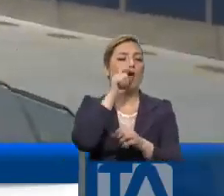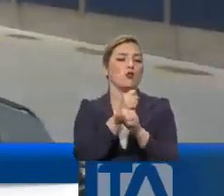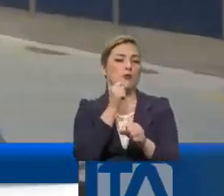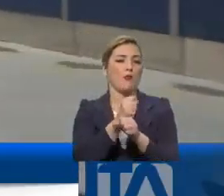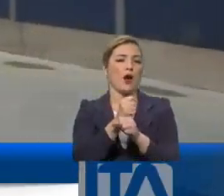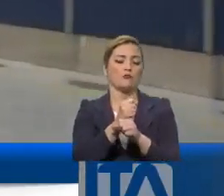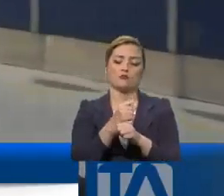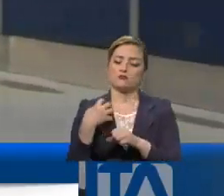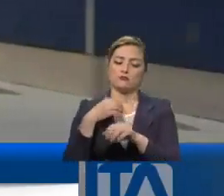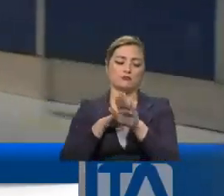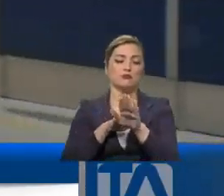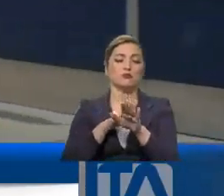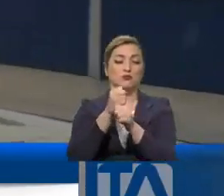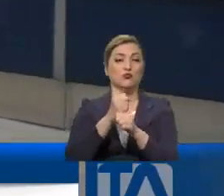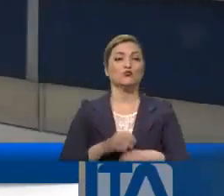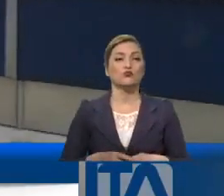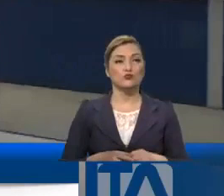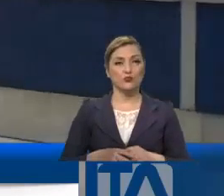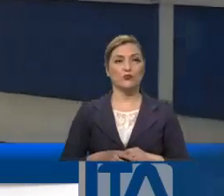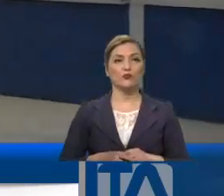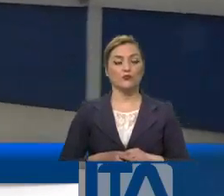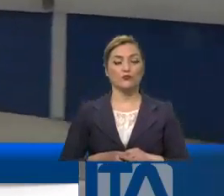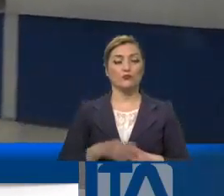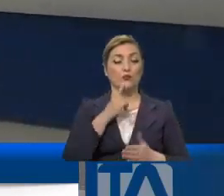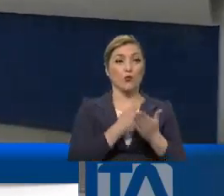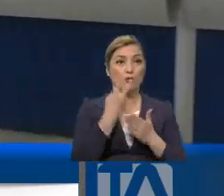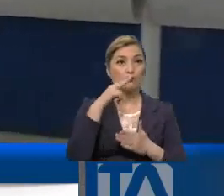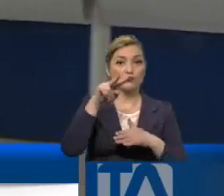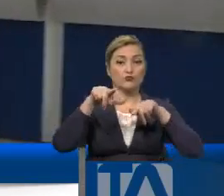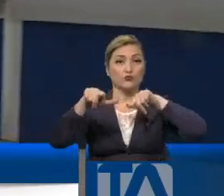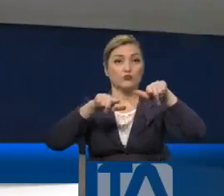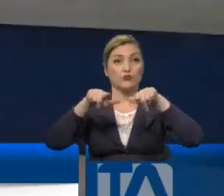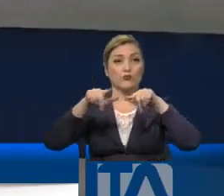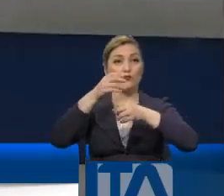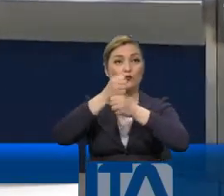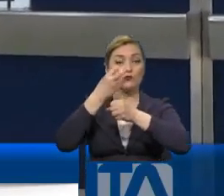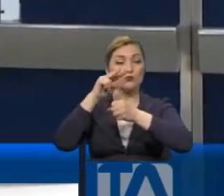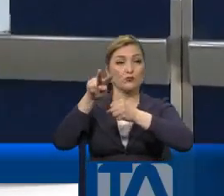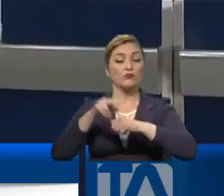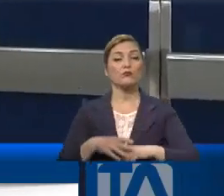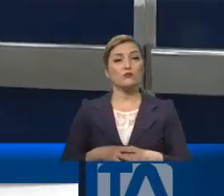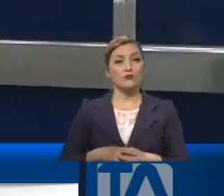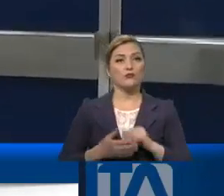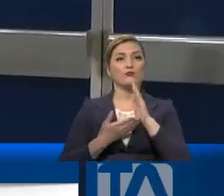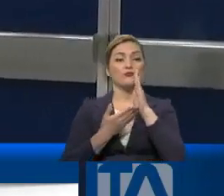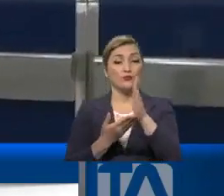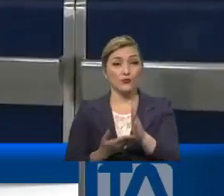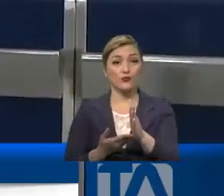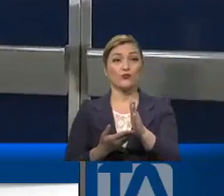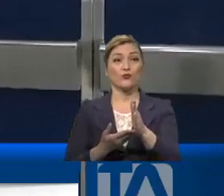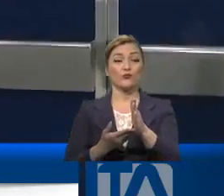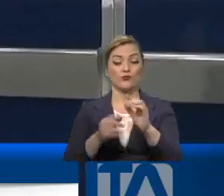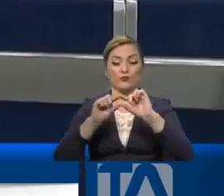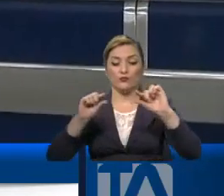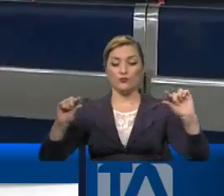dispuesto en cada centro de revisión técnica. Así es, vemos en este espacio justamente que se ha dispuesto ya las medidas de bioseguridad, como son justamente las